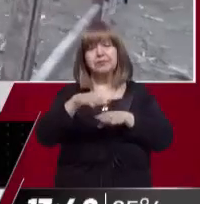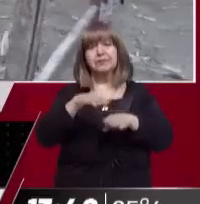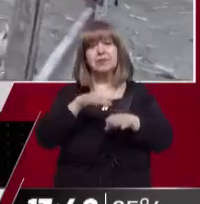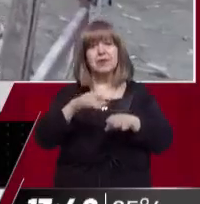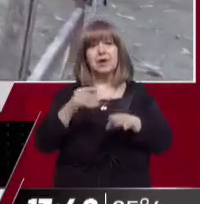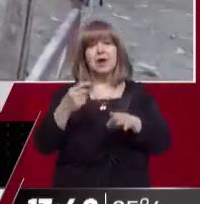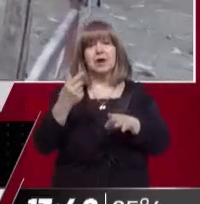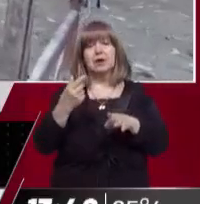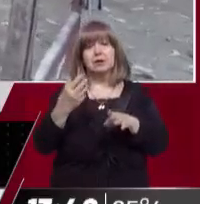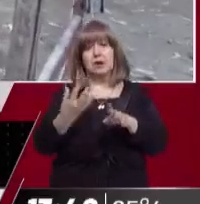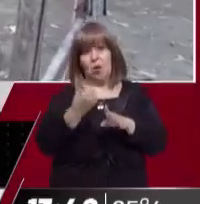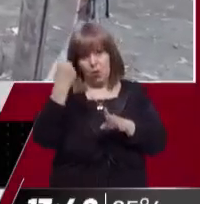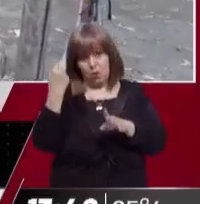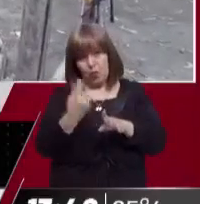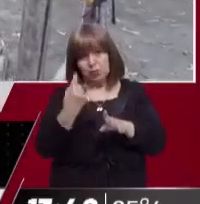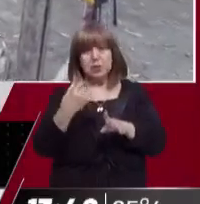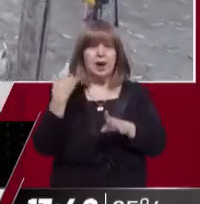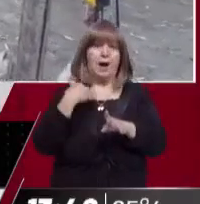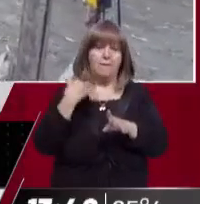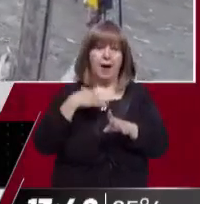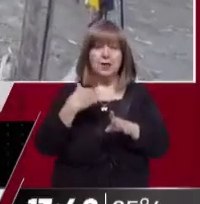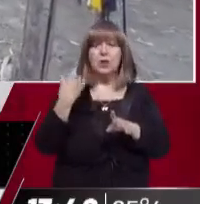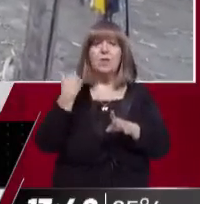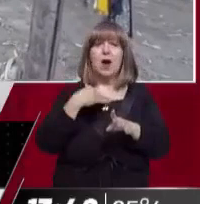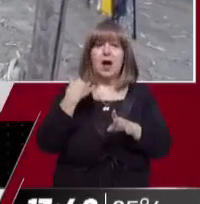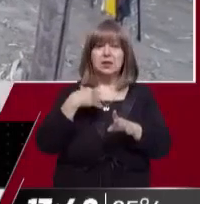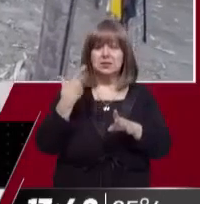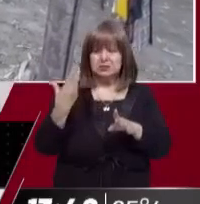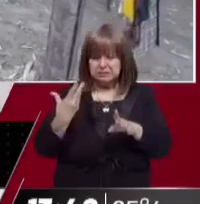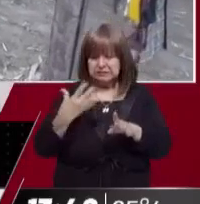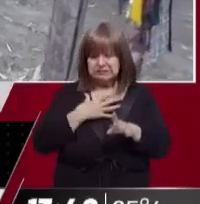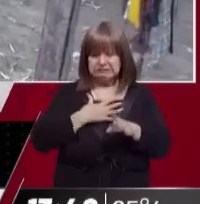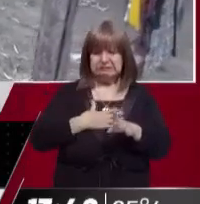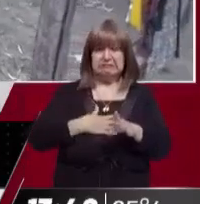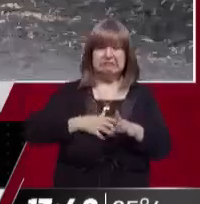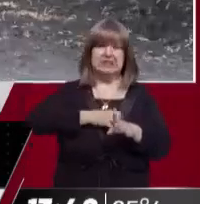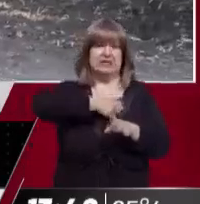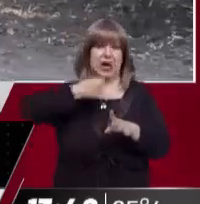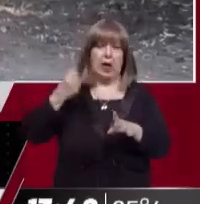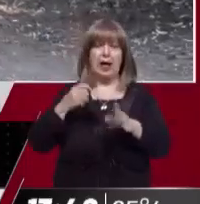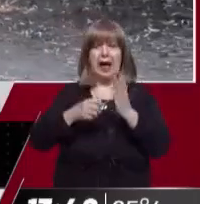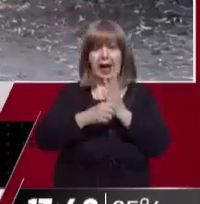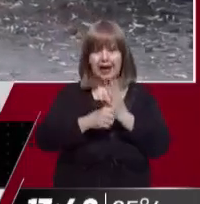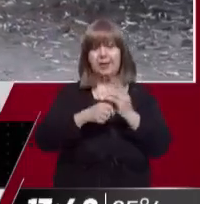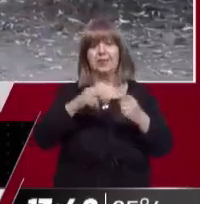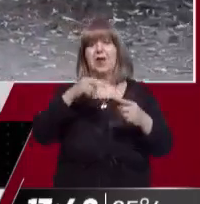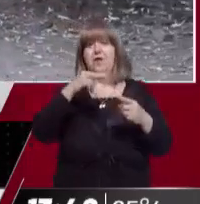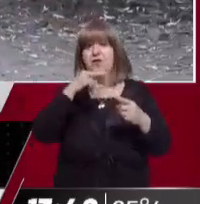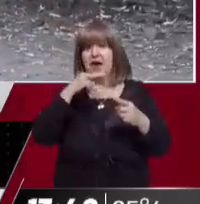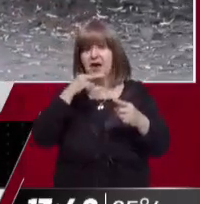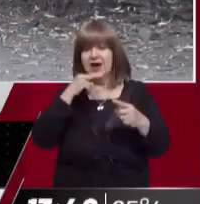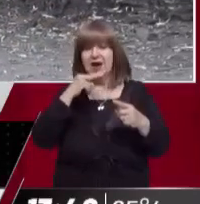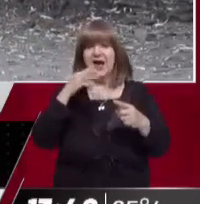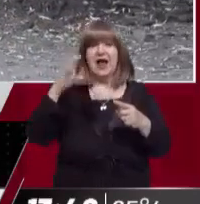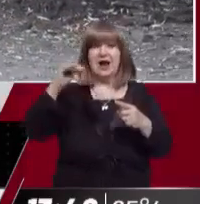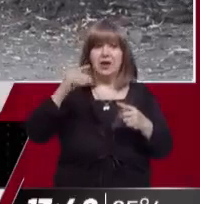y calle Bior. Allí encontraron parte del esqueleto del animal. El día viernes por la noche, otro